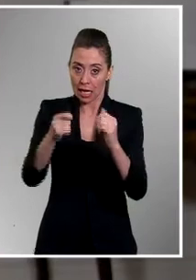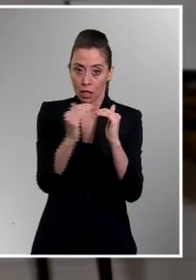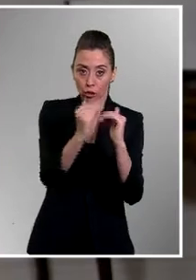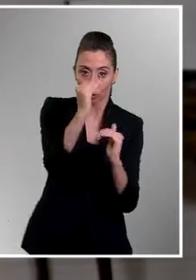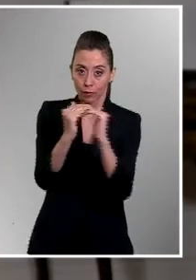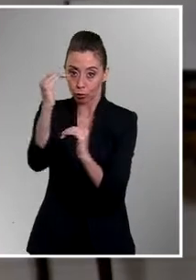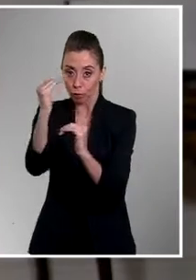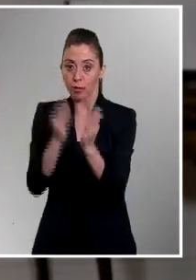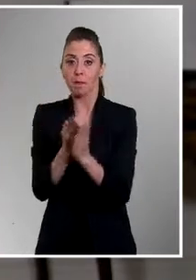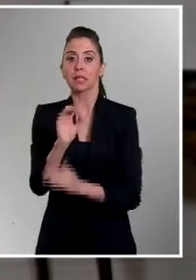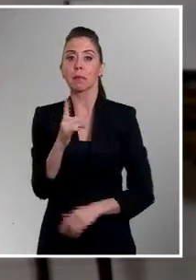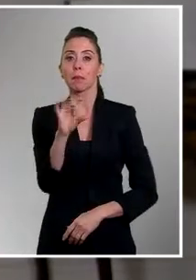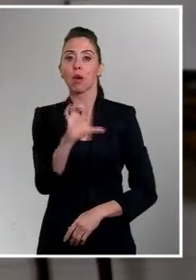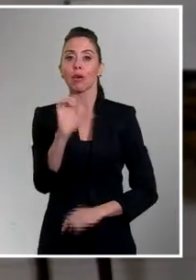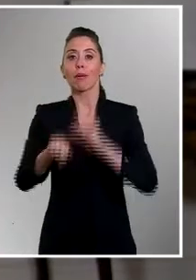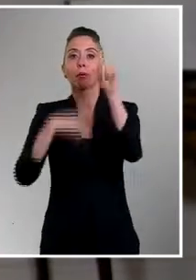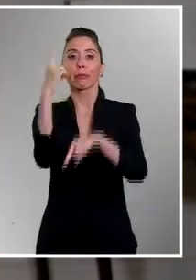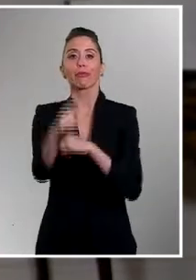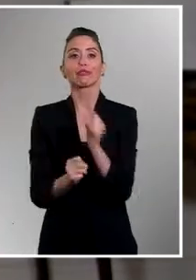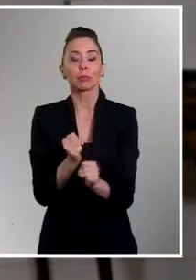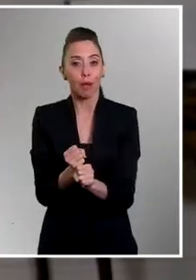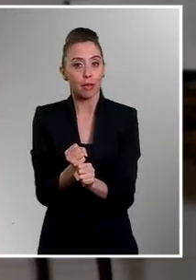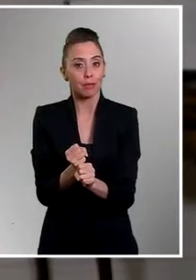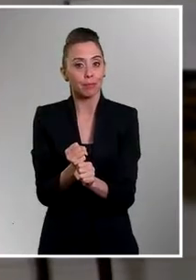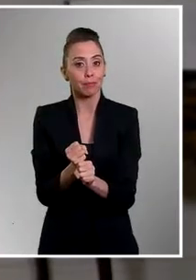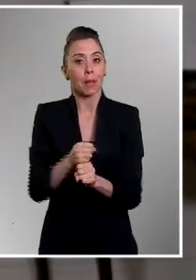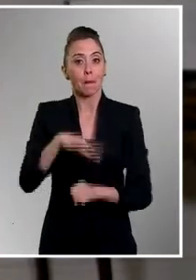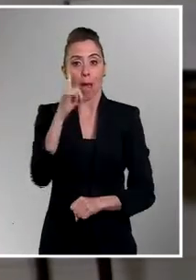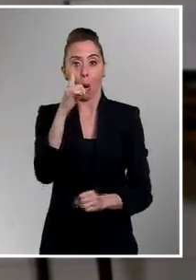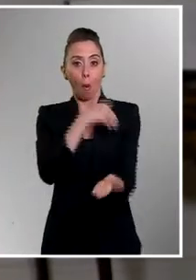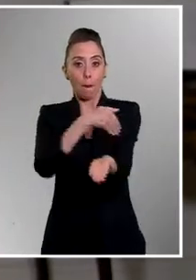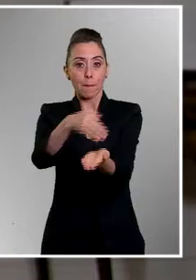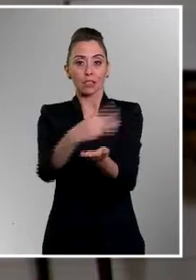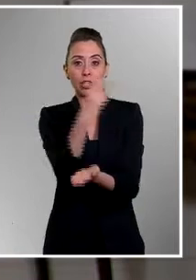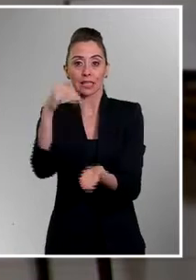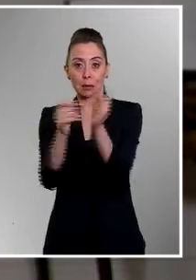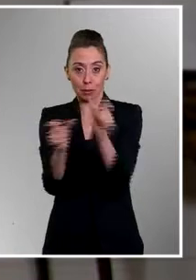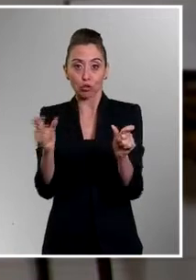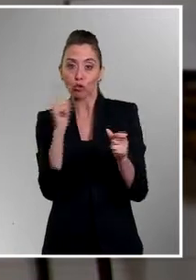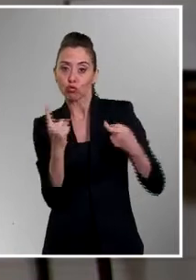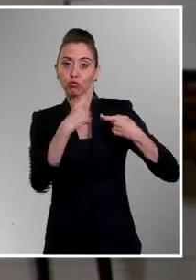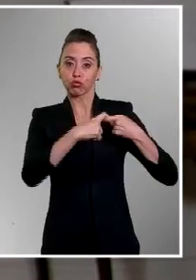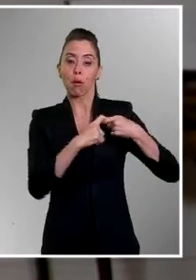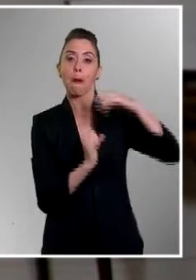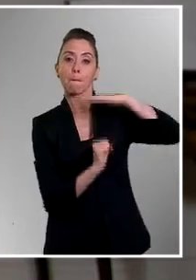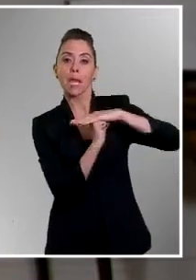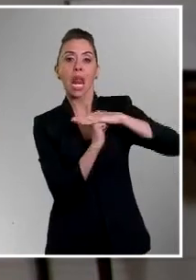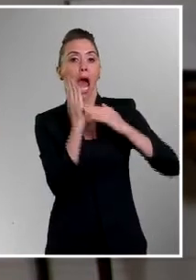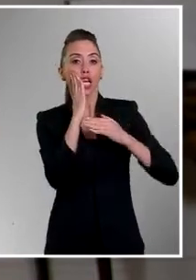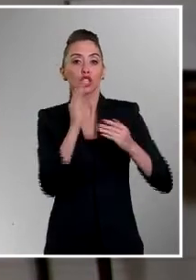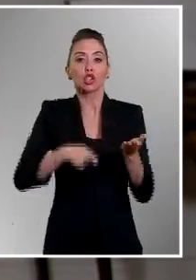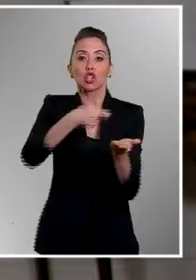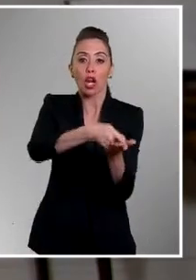efectivo a partir del primero de enero del próximo año así más de un millón trescientas mil personas que están en el pilar solidario verán